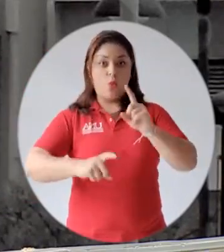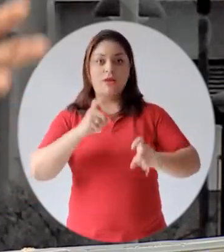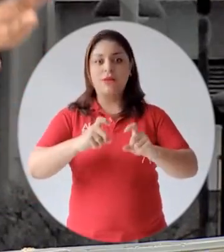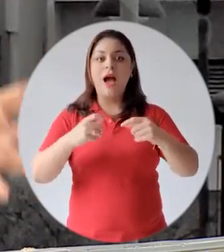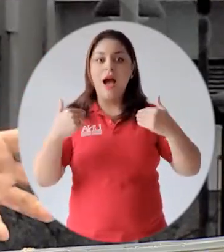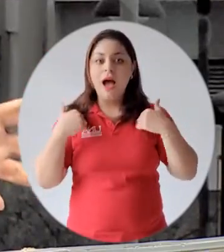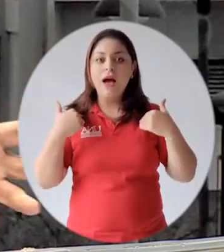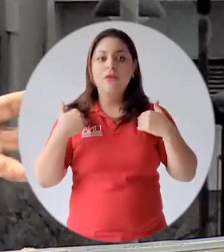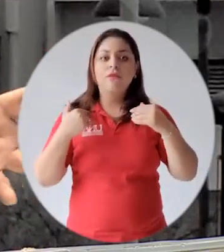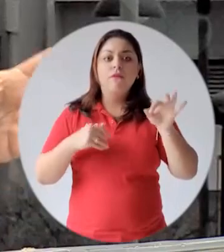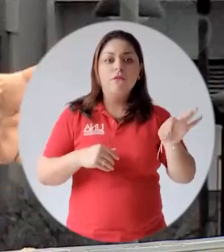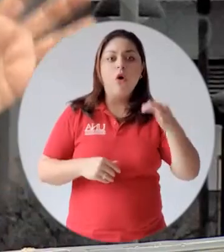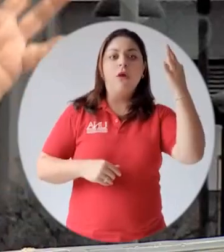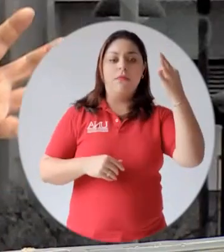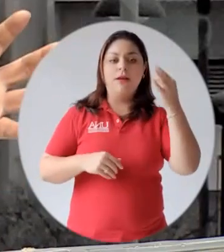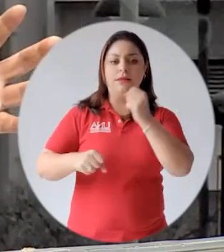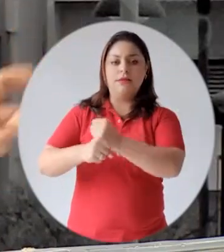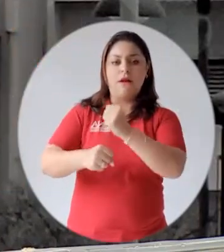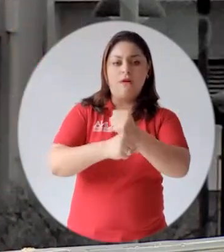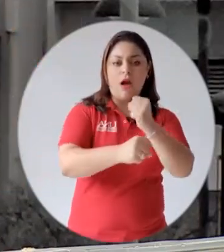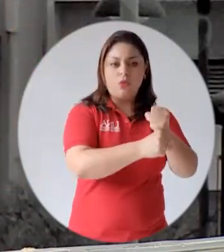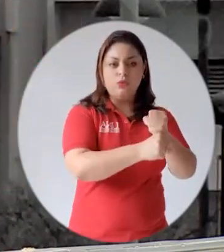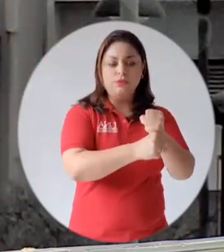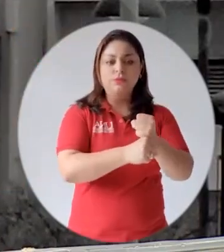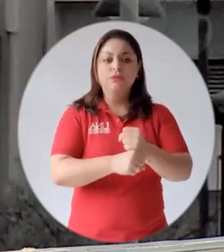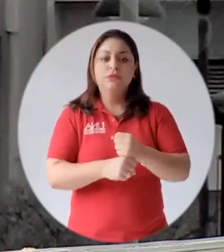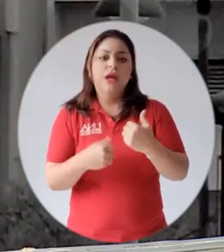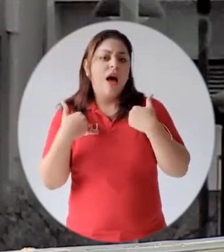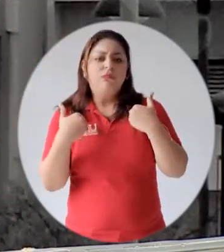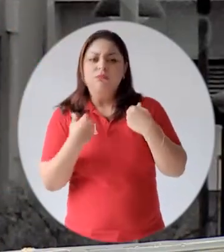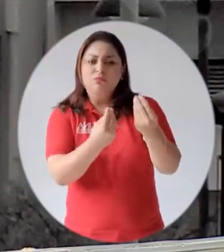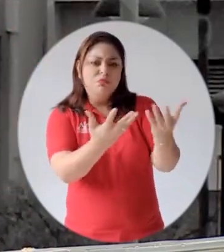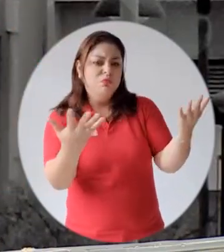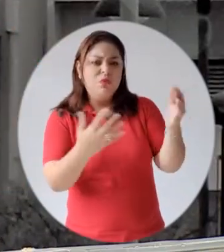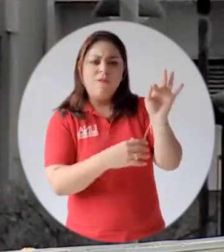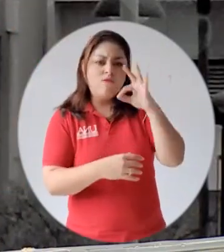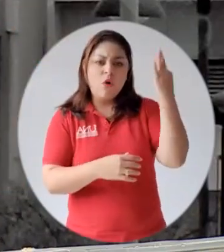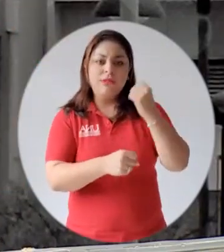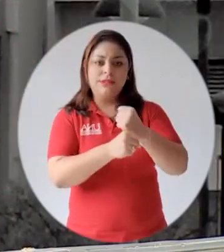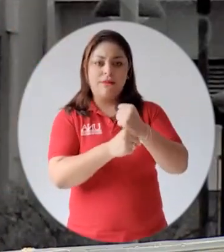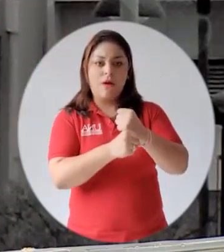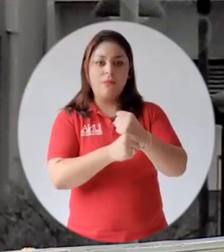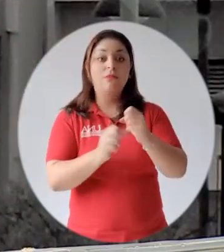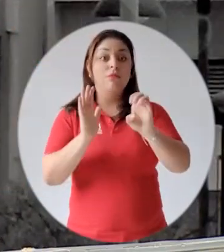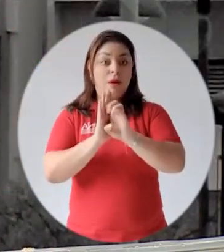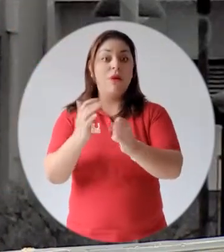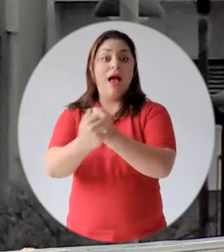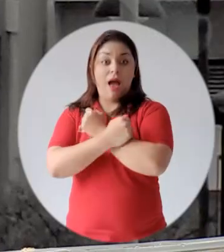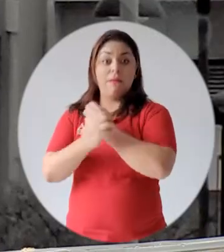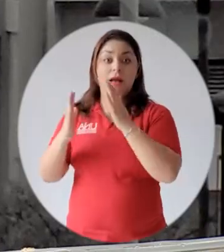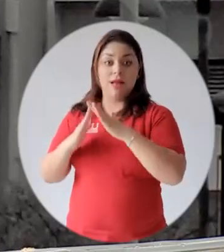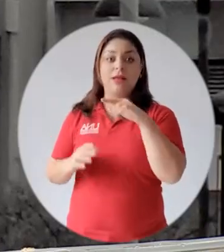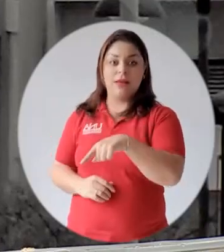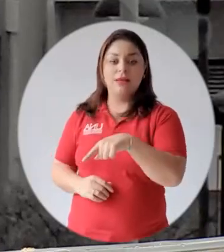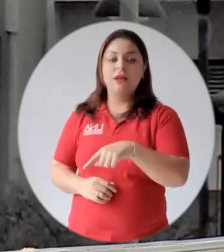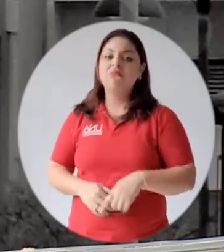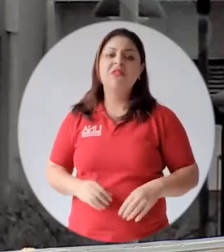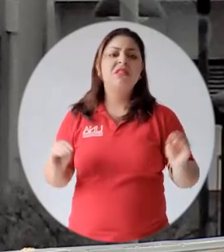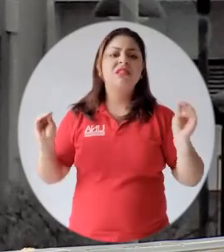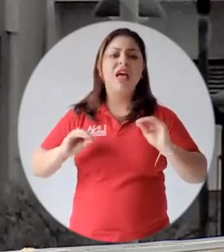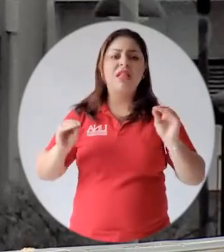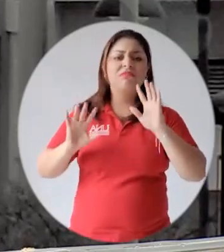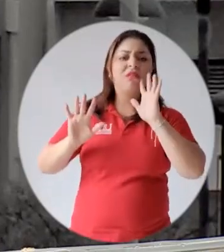trabajo es una forma que para el mercado, pero hay otra forma de trabajo, es esta, que está invisible, ¿verdad?, que